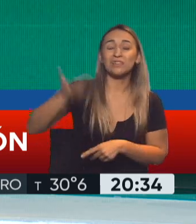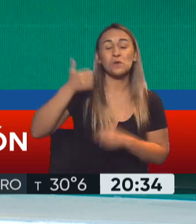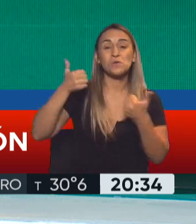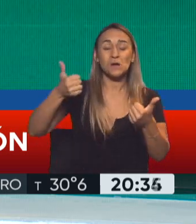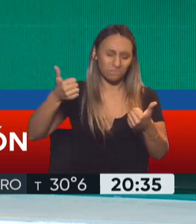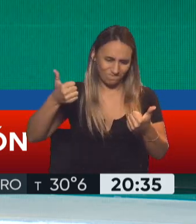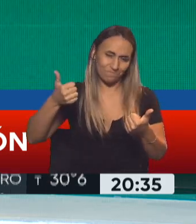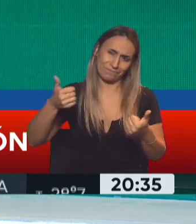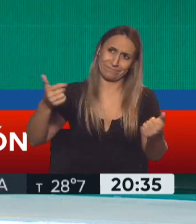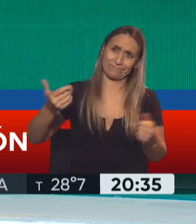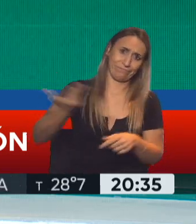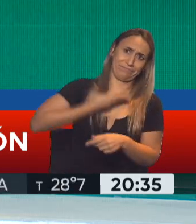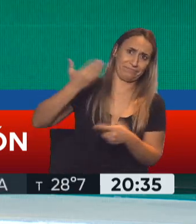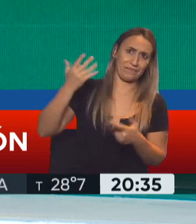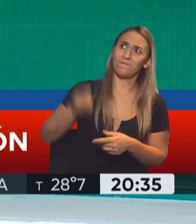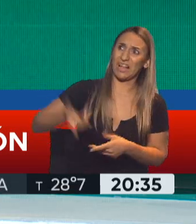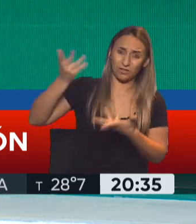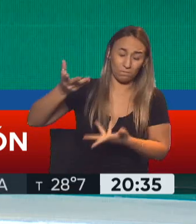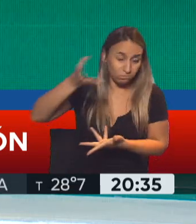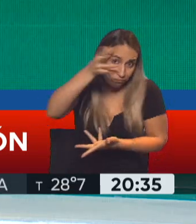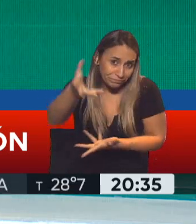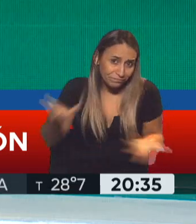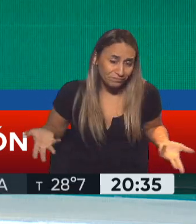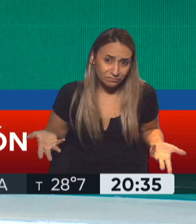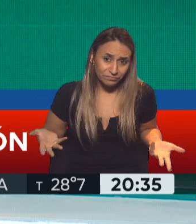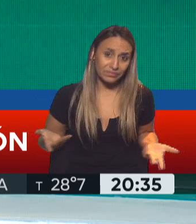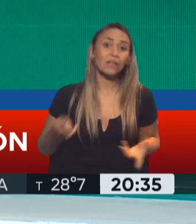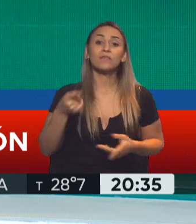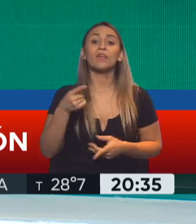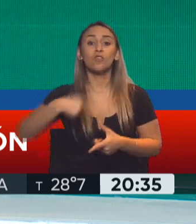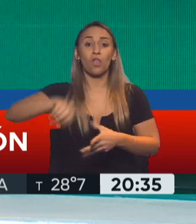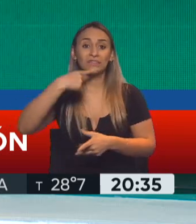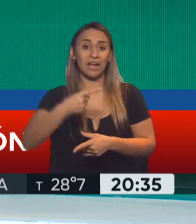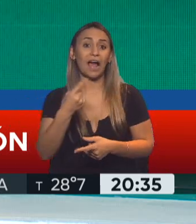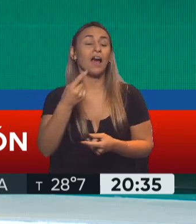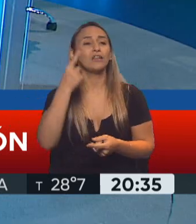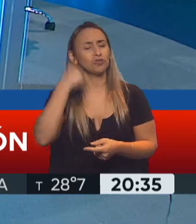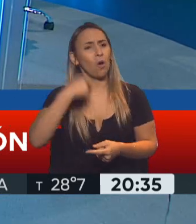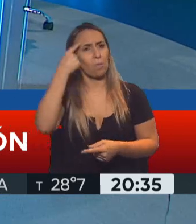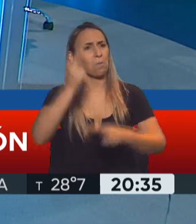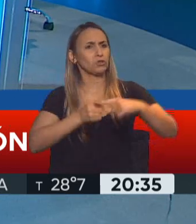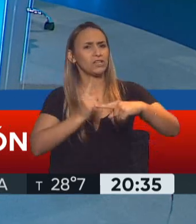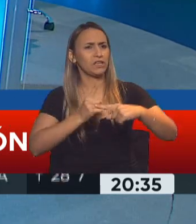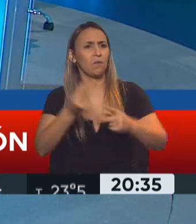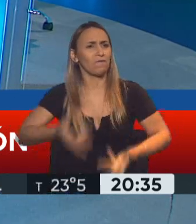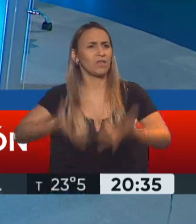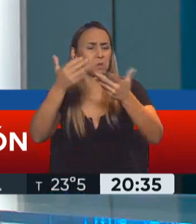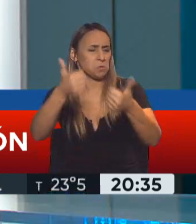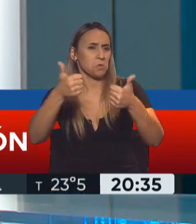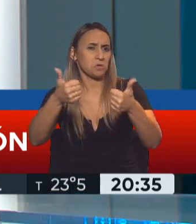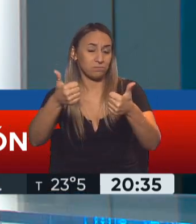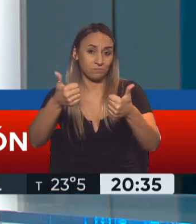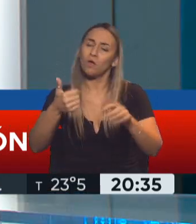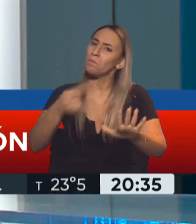33 por ciento y los economistas dicen que es ser optimista la verdad que para alguna vez coincidió una proyección con la realidad